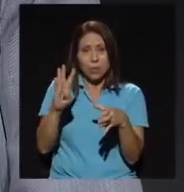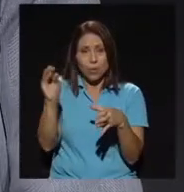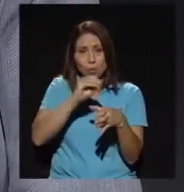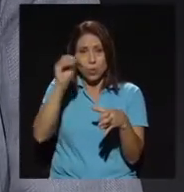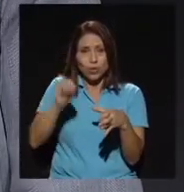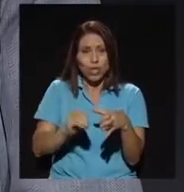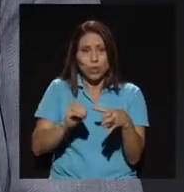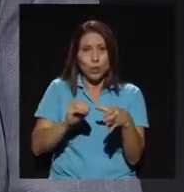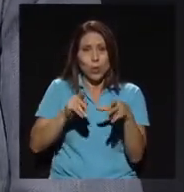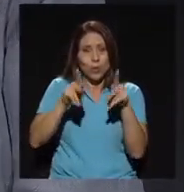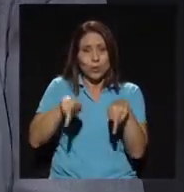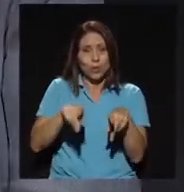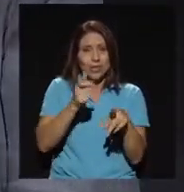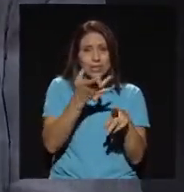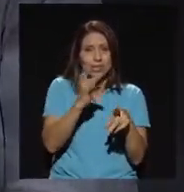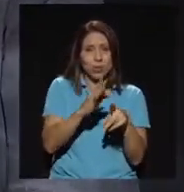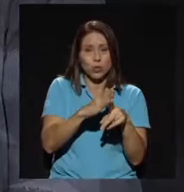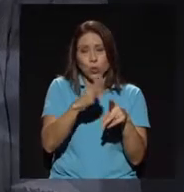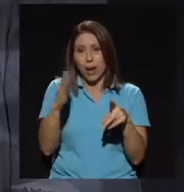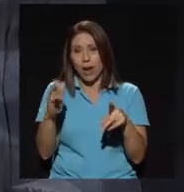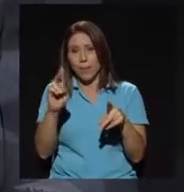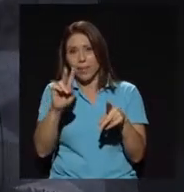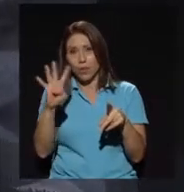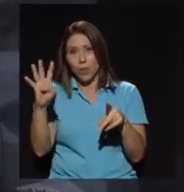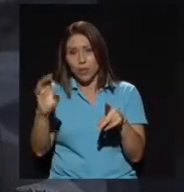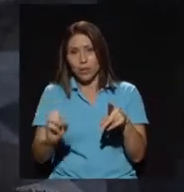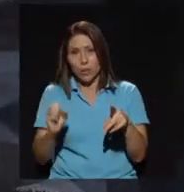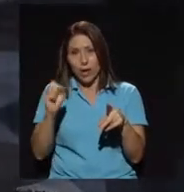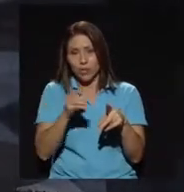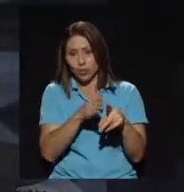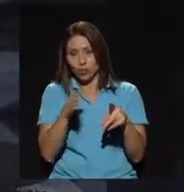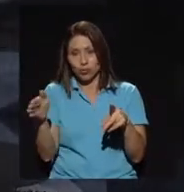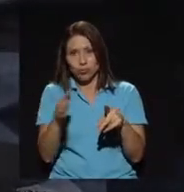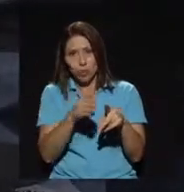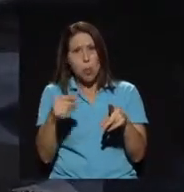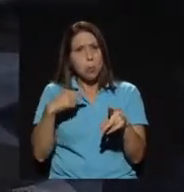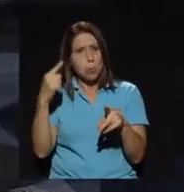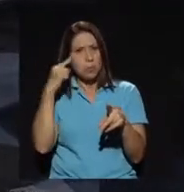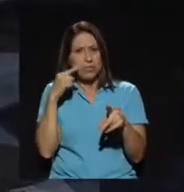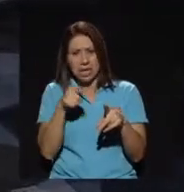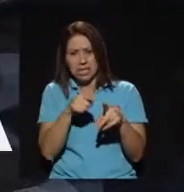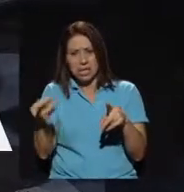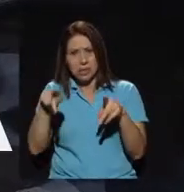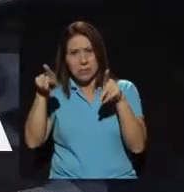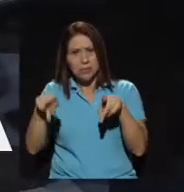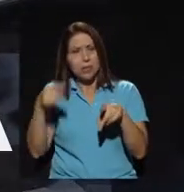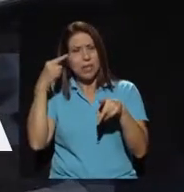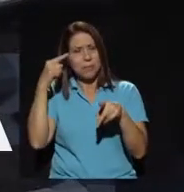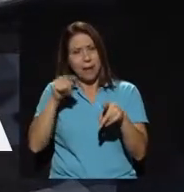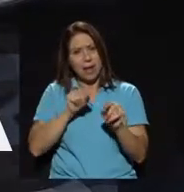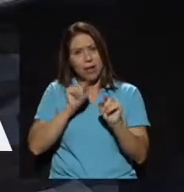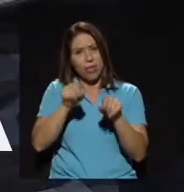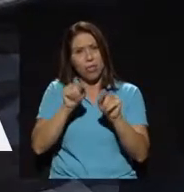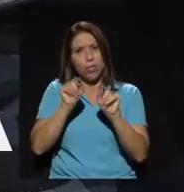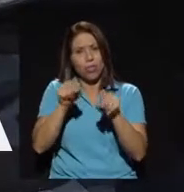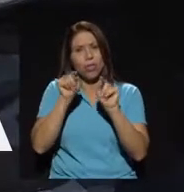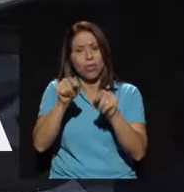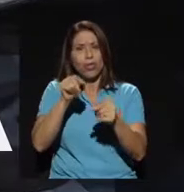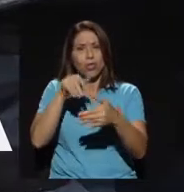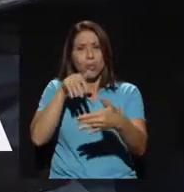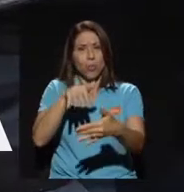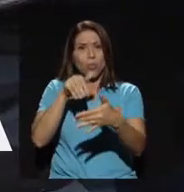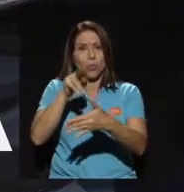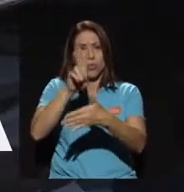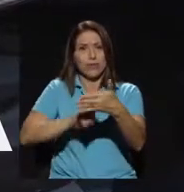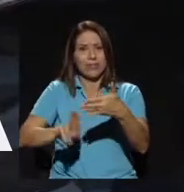18 a 24 años de edad, que es la que uno esperaría que es como el público meta, digamos, para entrar, para estar asistiendo al sistema universitario. Pero